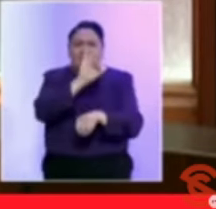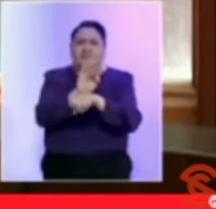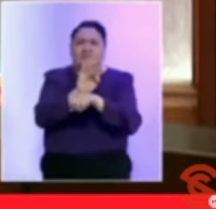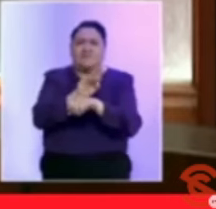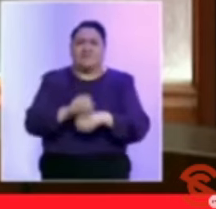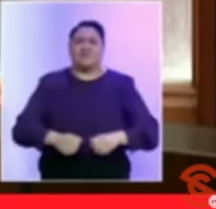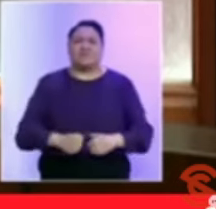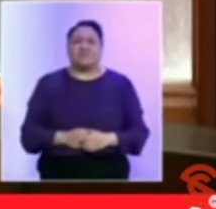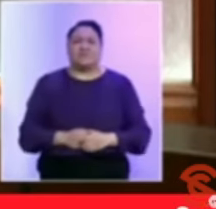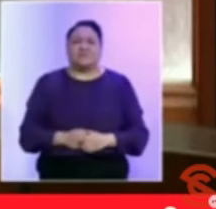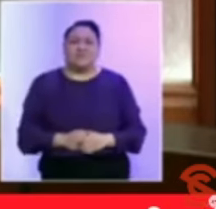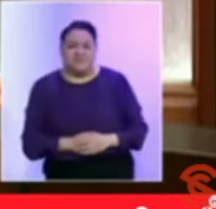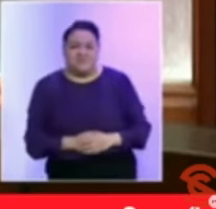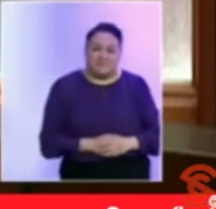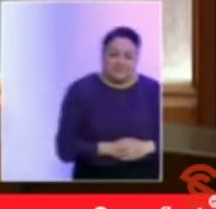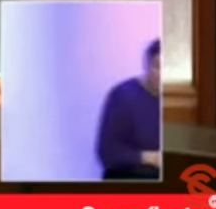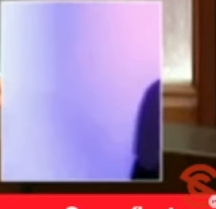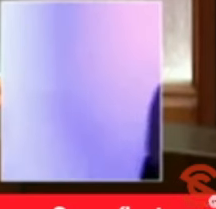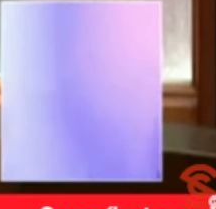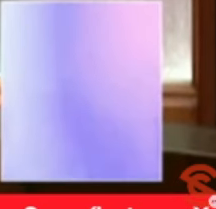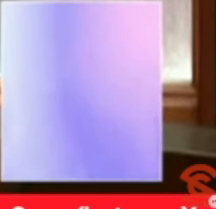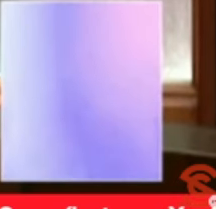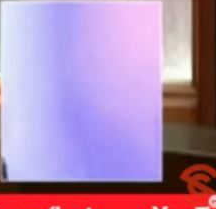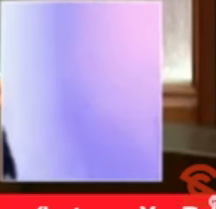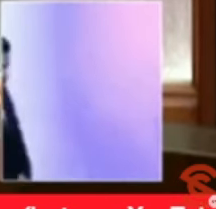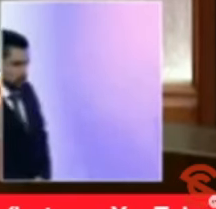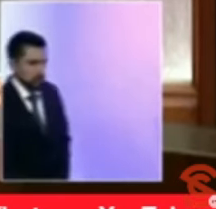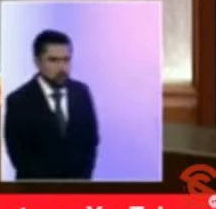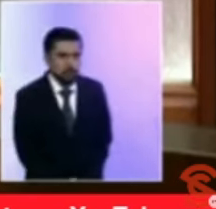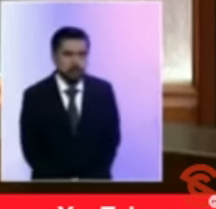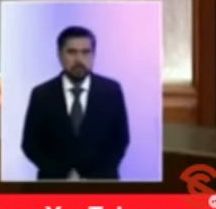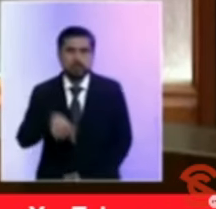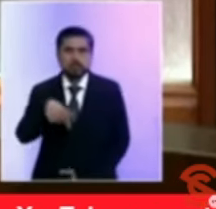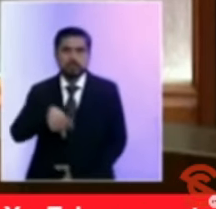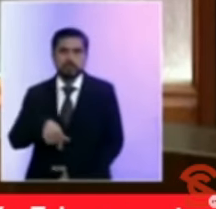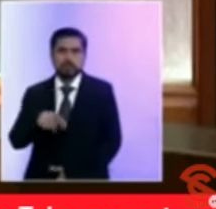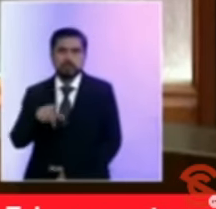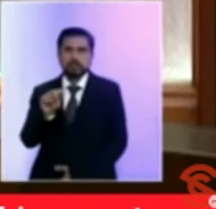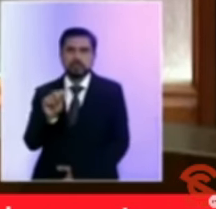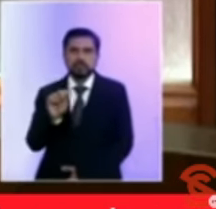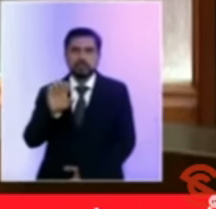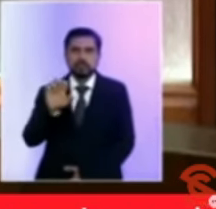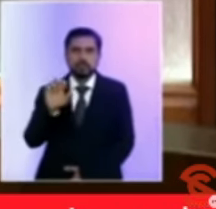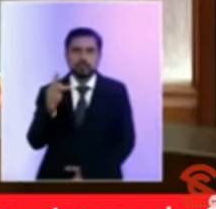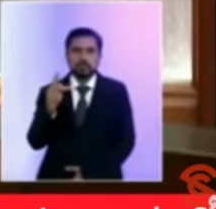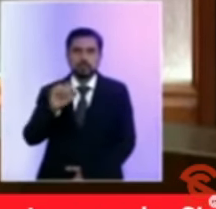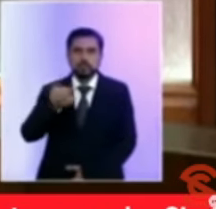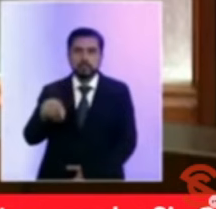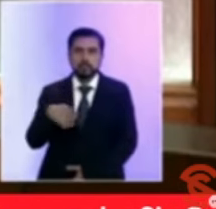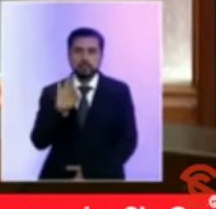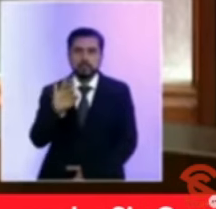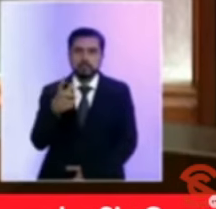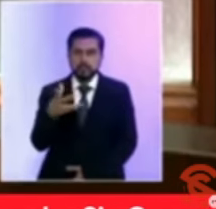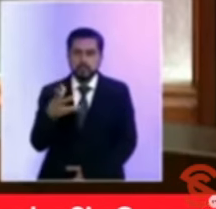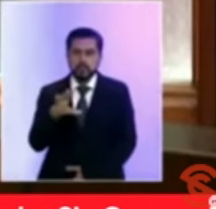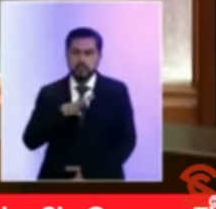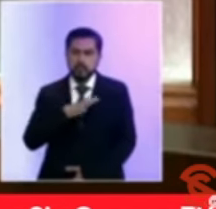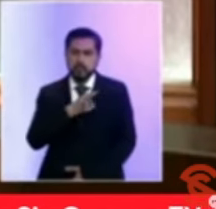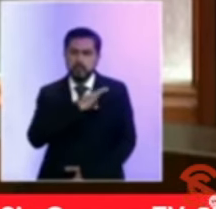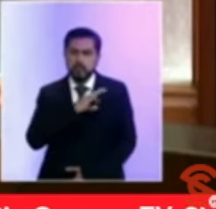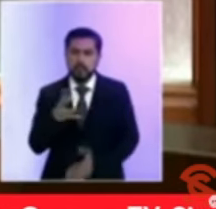cotidiano este tribunal electoral del poder judicial de la federación con su legitimidad